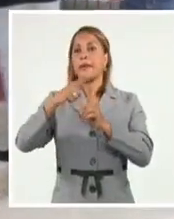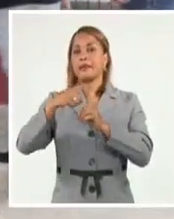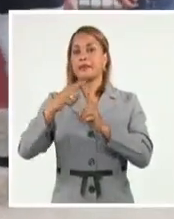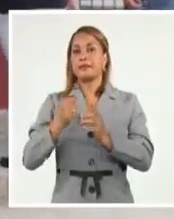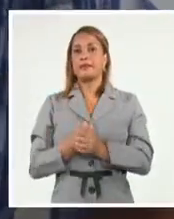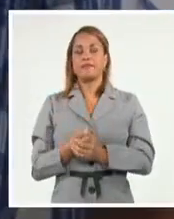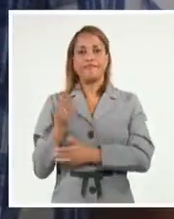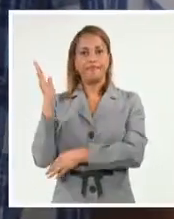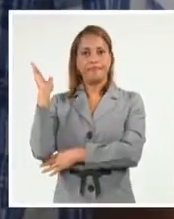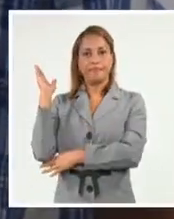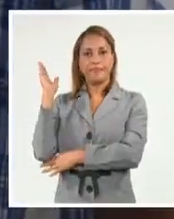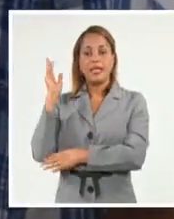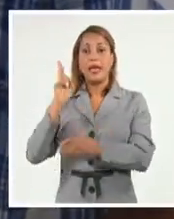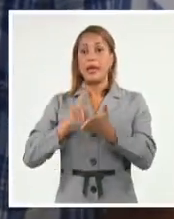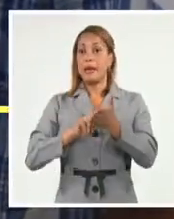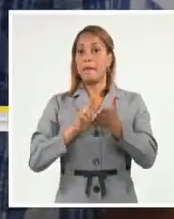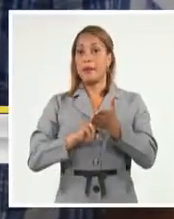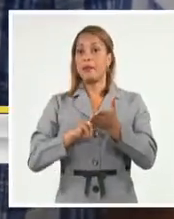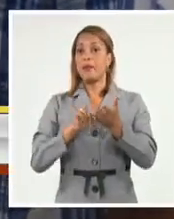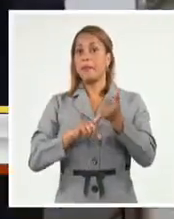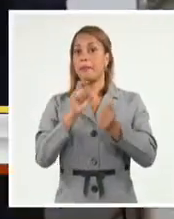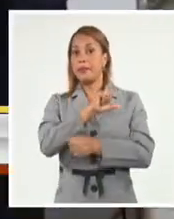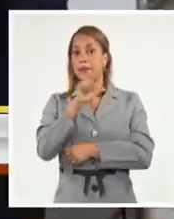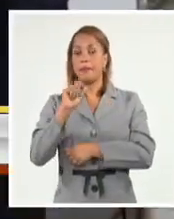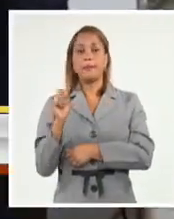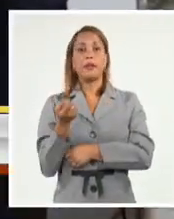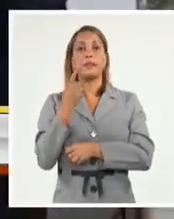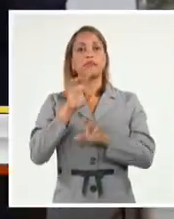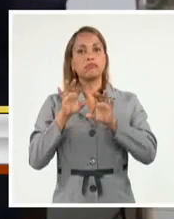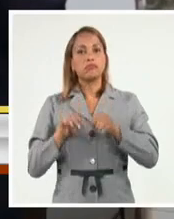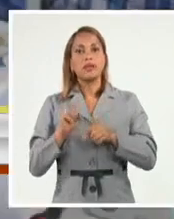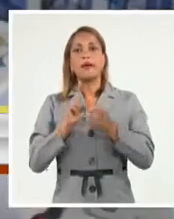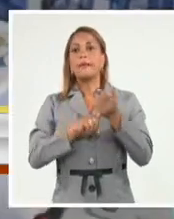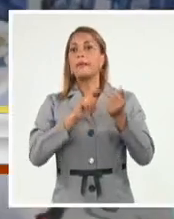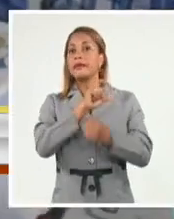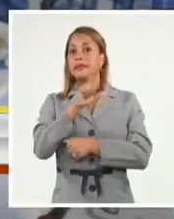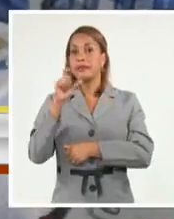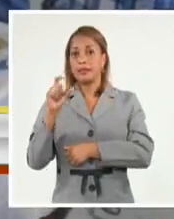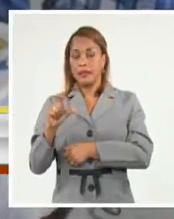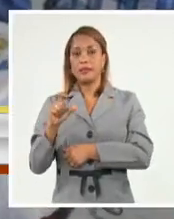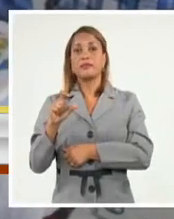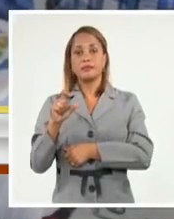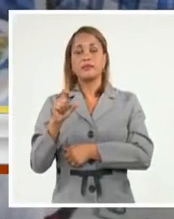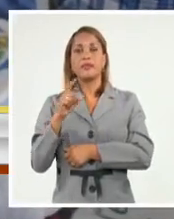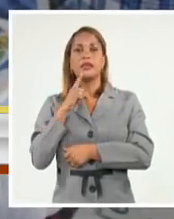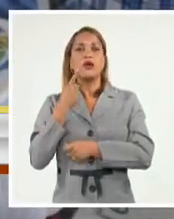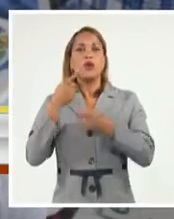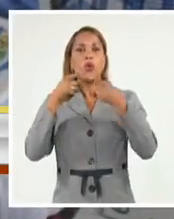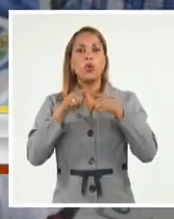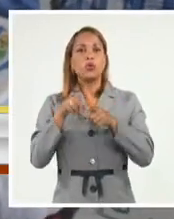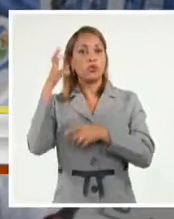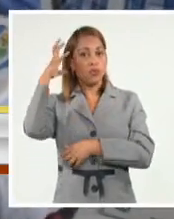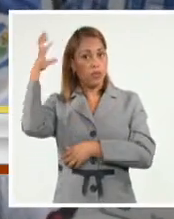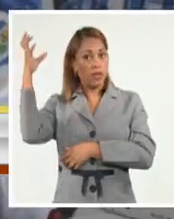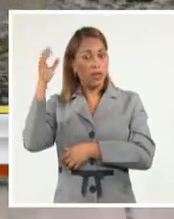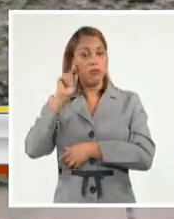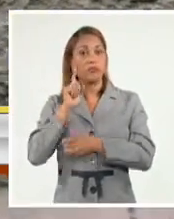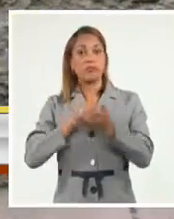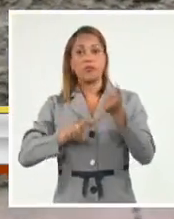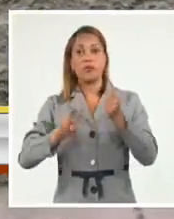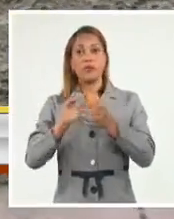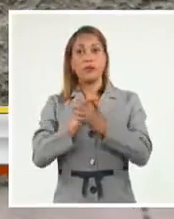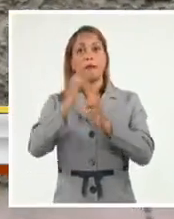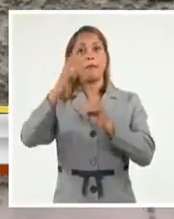El miembro del Comité Central del Partido y primer secretario del Comité Provincial del Partido, Iván Izquierdo Alonso, junto al gobernador Mario Sabines Lorenzo y